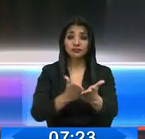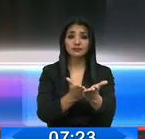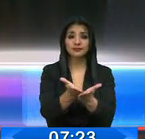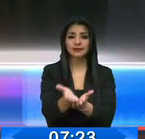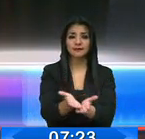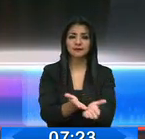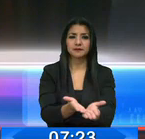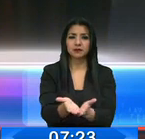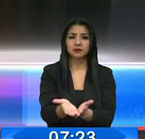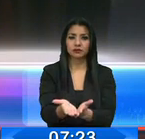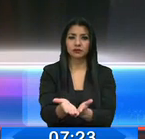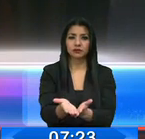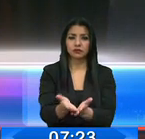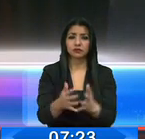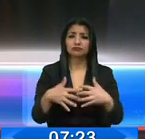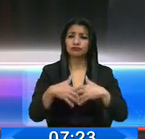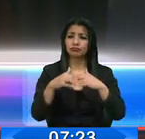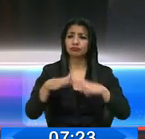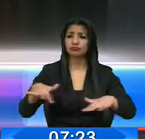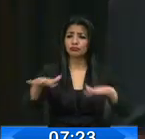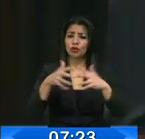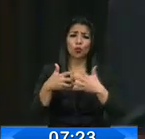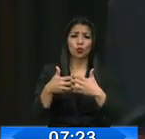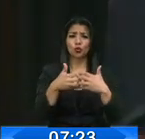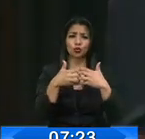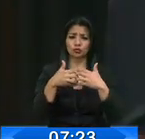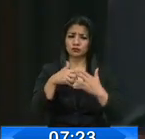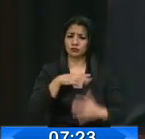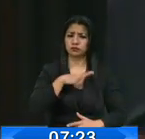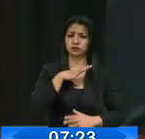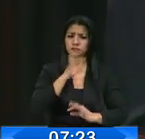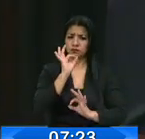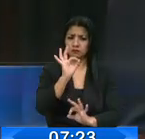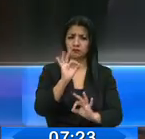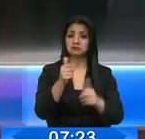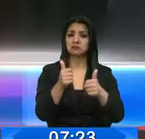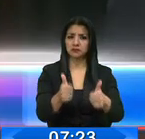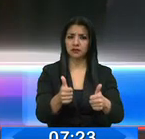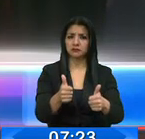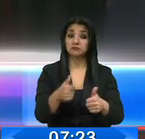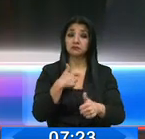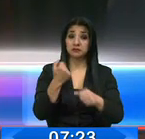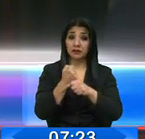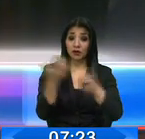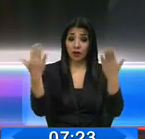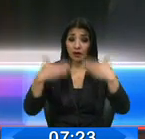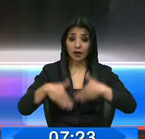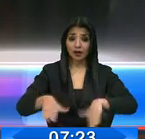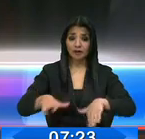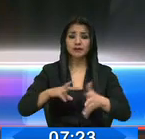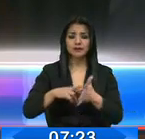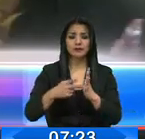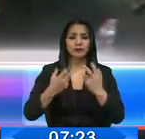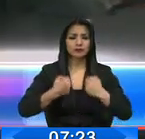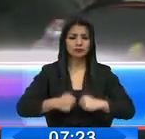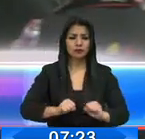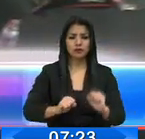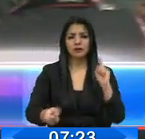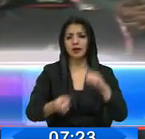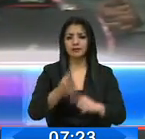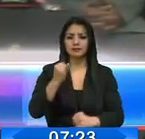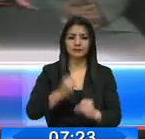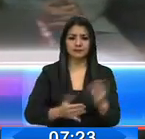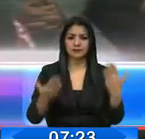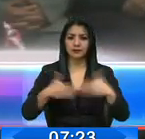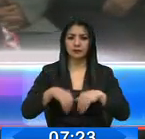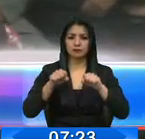y salir de este mismo pleno juntos, con la cabeza en alto y seguros de haber dado nuestro mejor y mayor esfuerzo. Así,